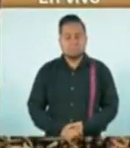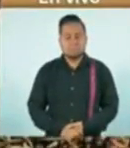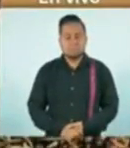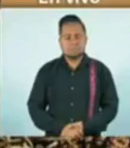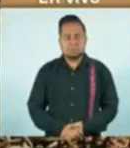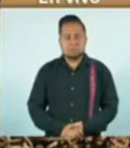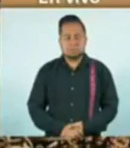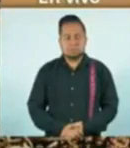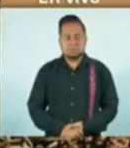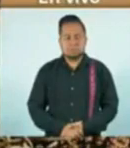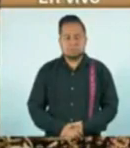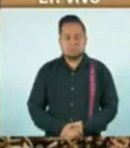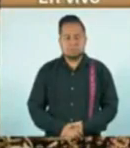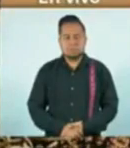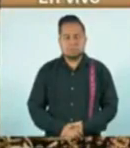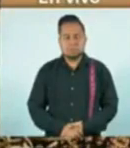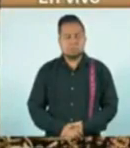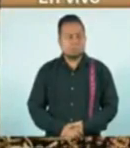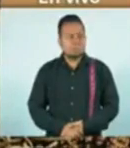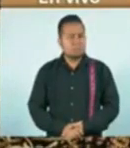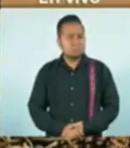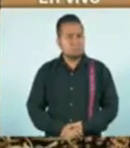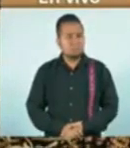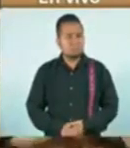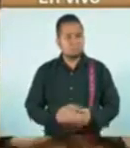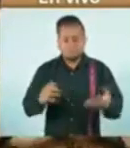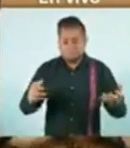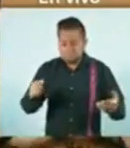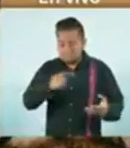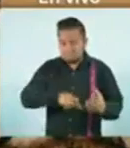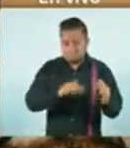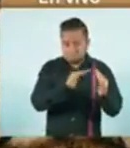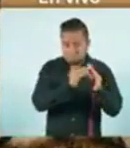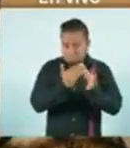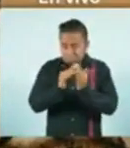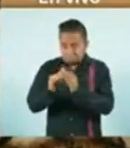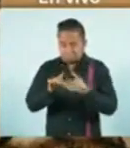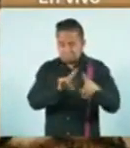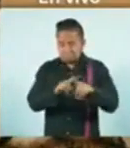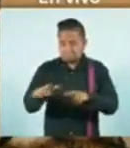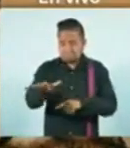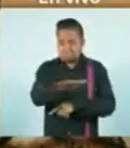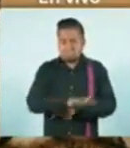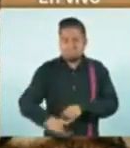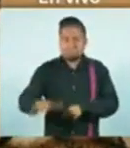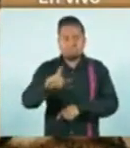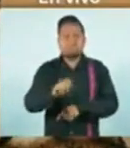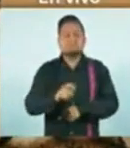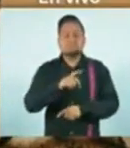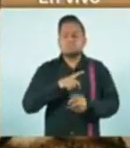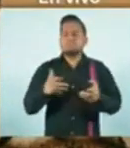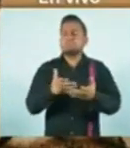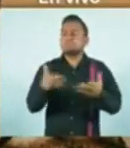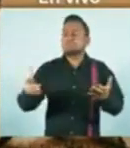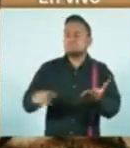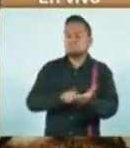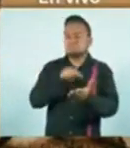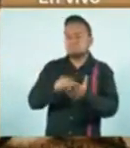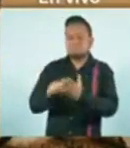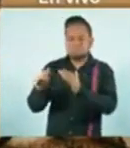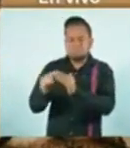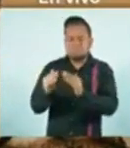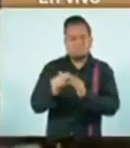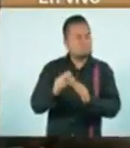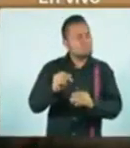Todo este conjunto de asentamientos humanos, de grupos humanos que ocupan un lugar en un territorio, le llamamos